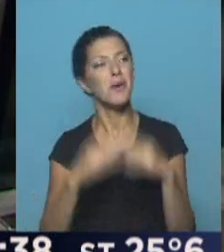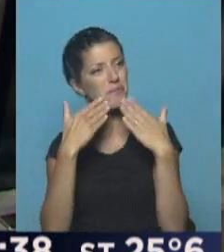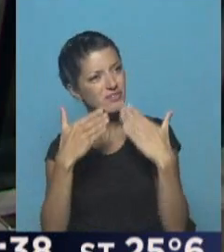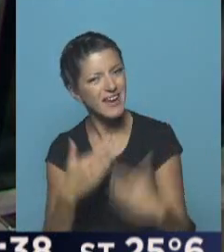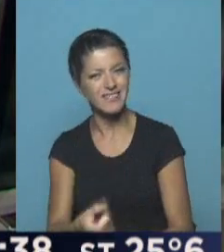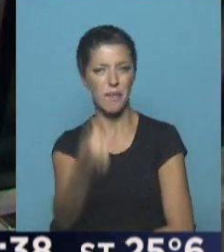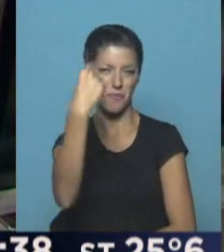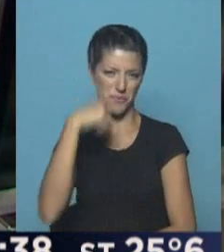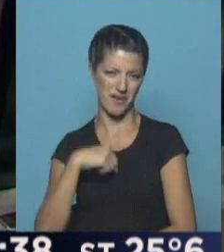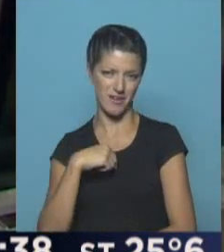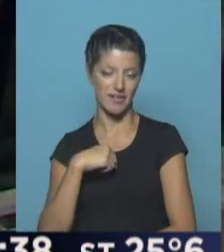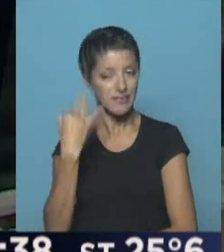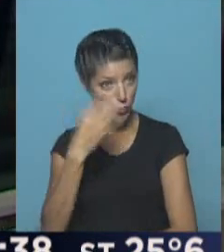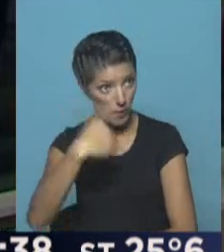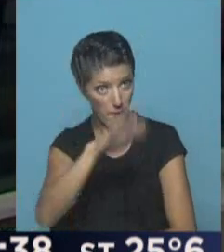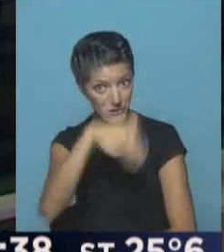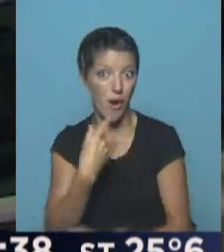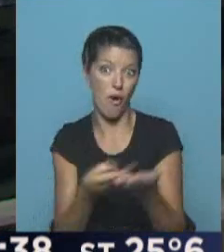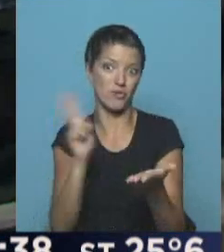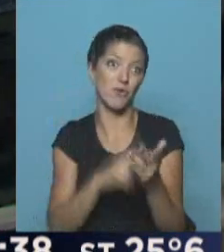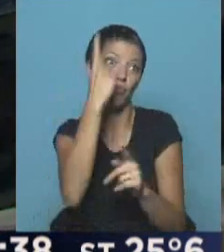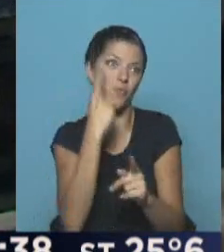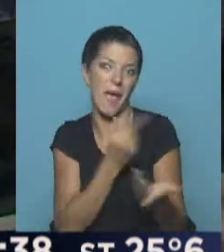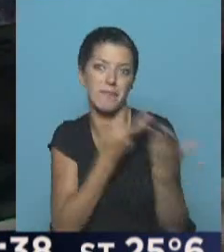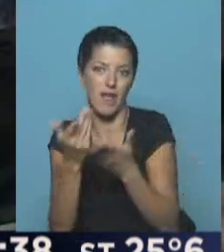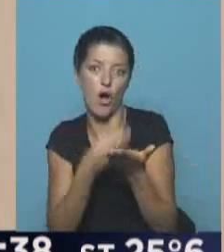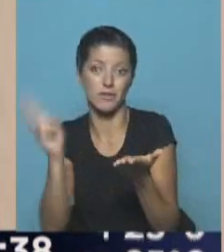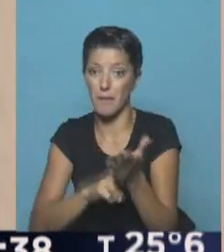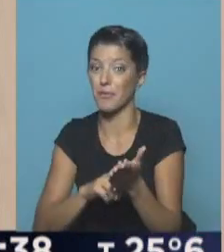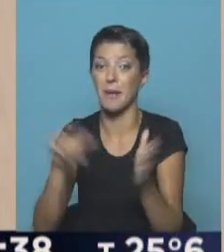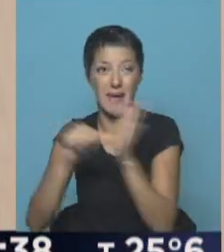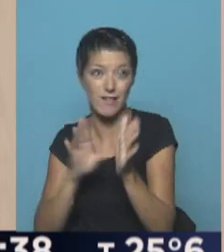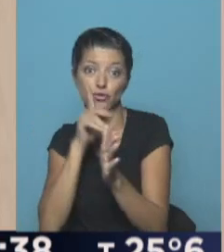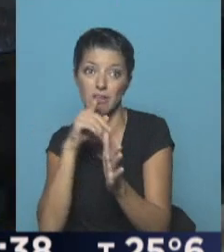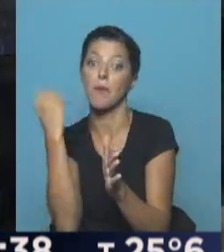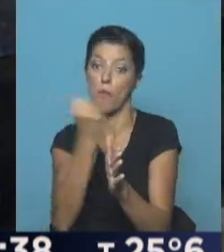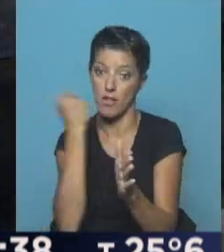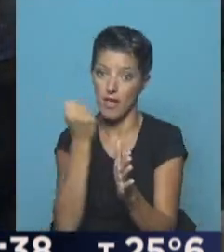con nosotros, Alberto. Seguramente vamos a volver a invitarte porque Rusia va a seguir siendo un actor principalísimo de la geopolítica.